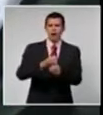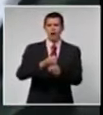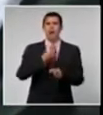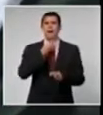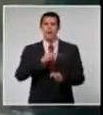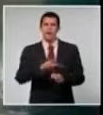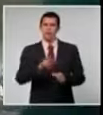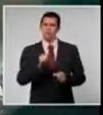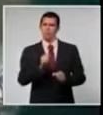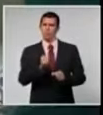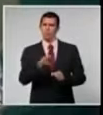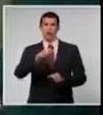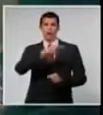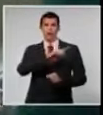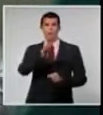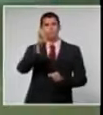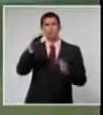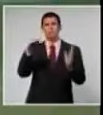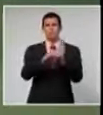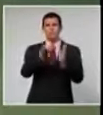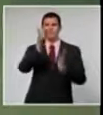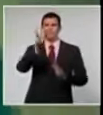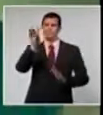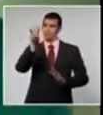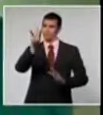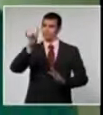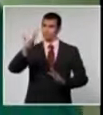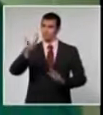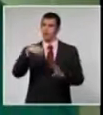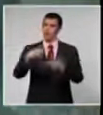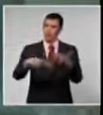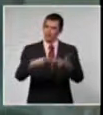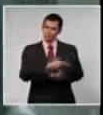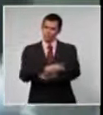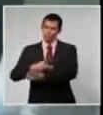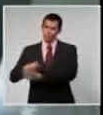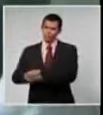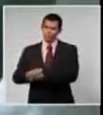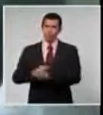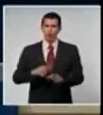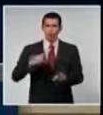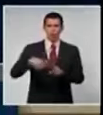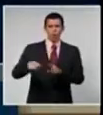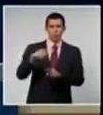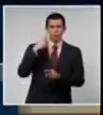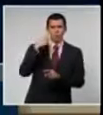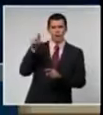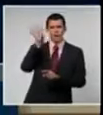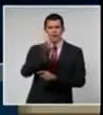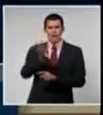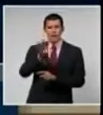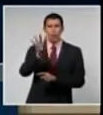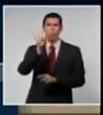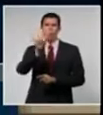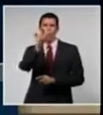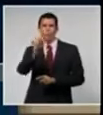además sobre las características de estos 4 nuevos casos. Ayer los 4 casos eran